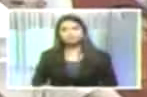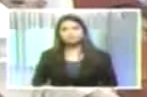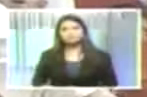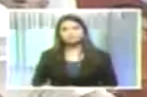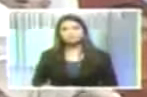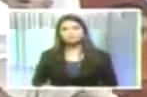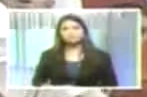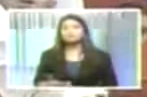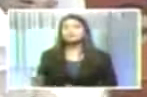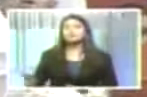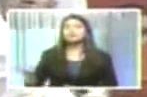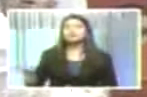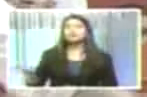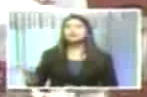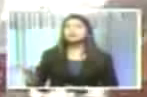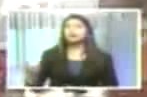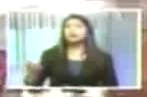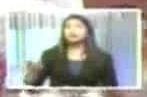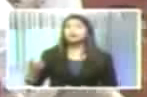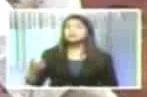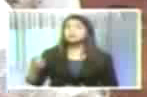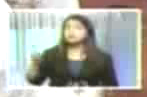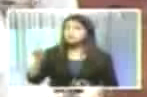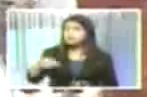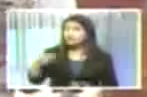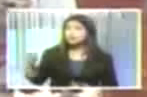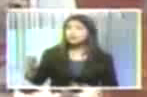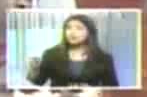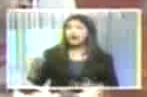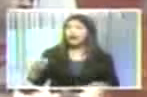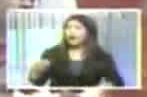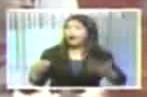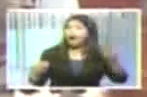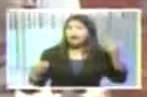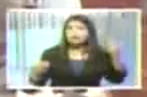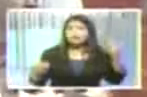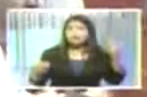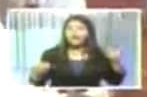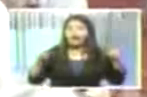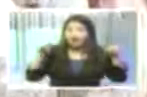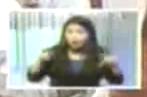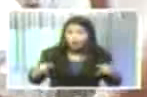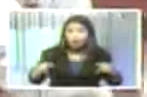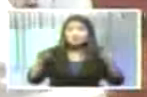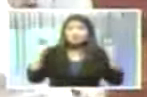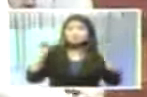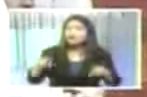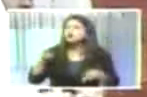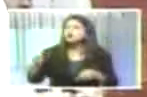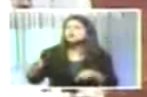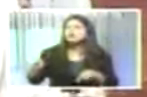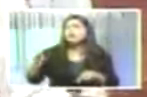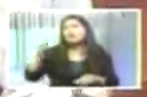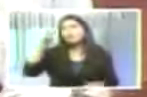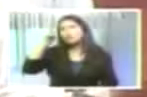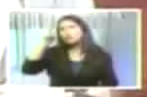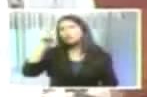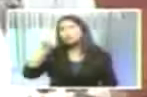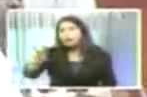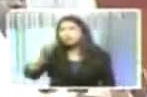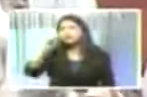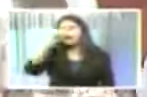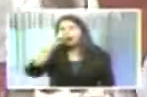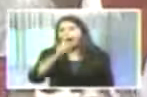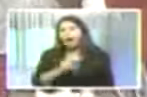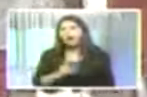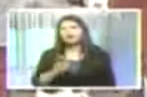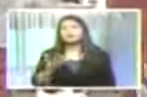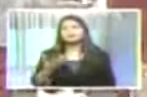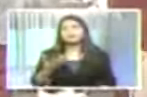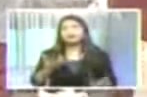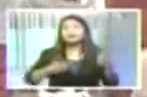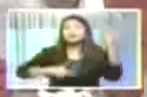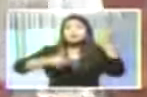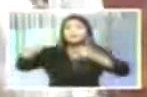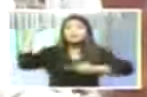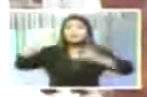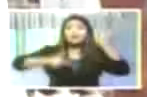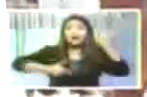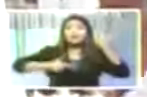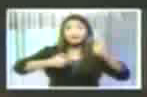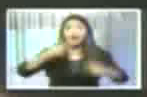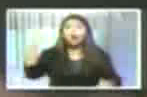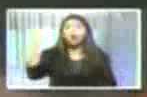Edgar. Somos la garantía como nunca antes, Edgar. Cuando tú tenías 2 años, comandante Chávez